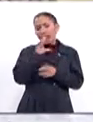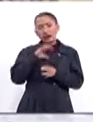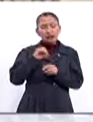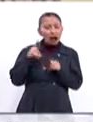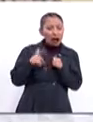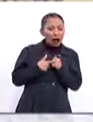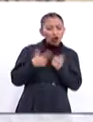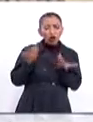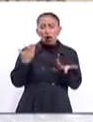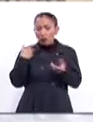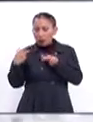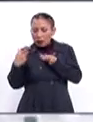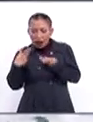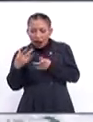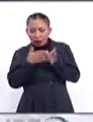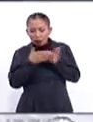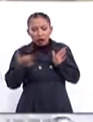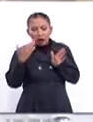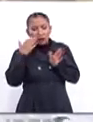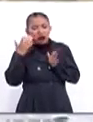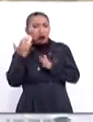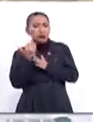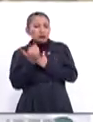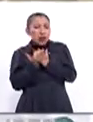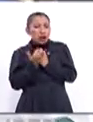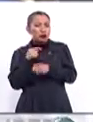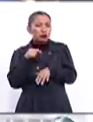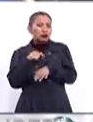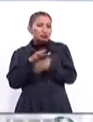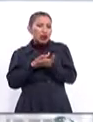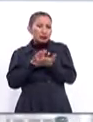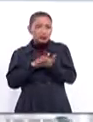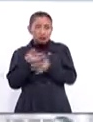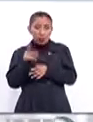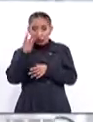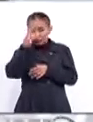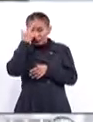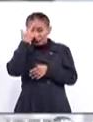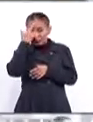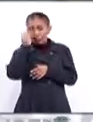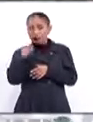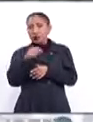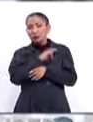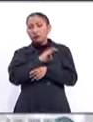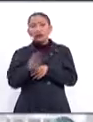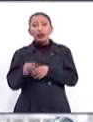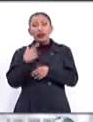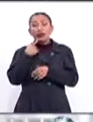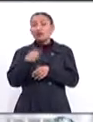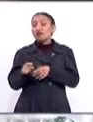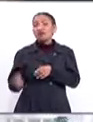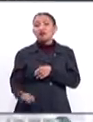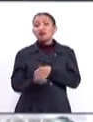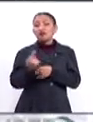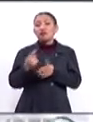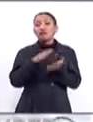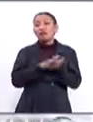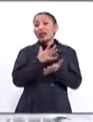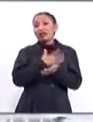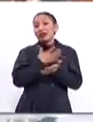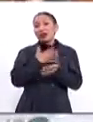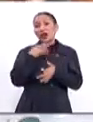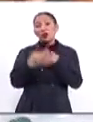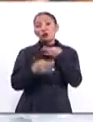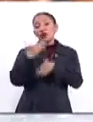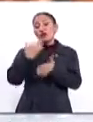algún margen para tratarle de bajar la pena. Lo que sí hay que recordar es que no puede ser sentenciado a cadena perpetua porque tiene